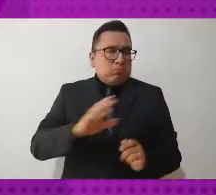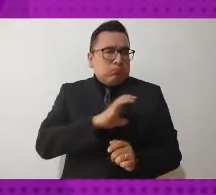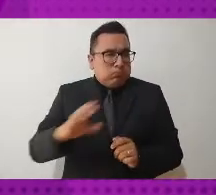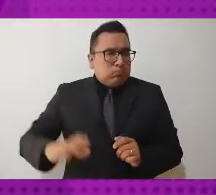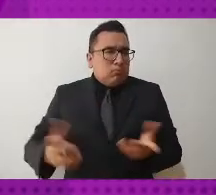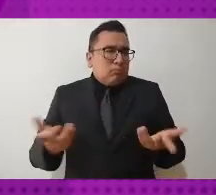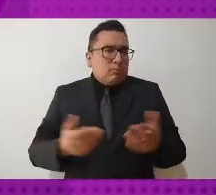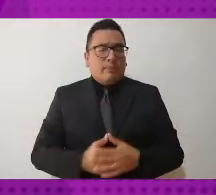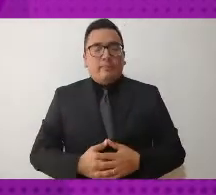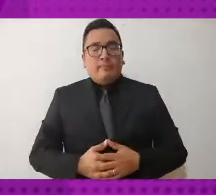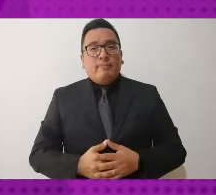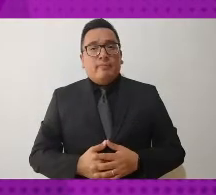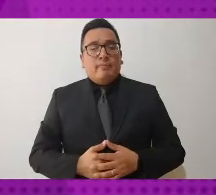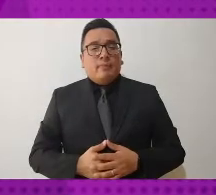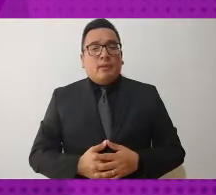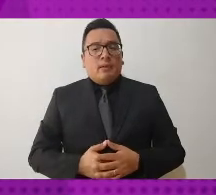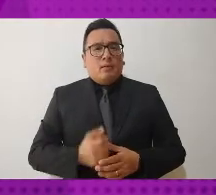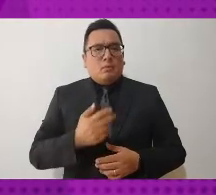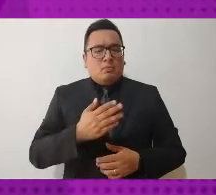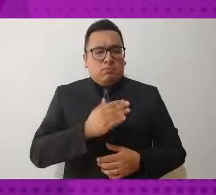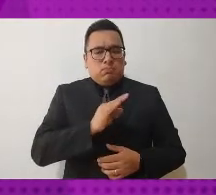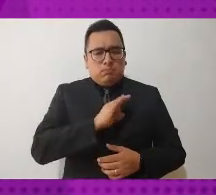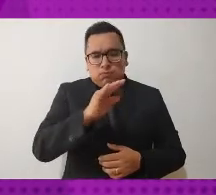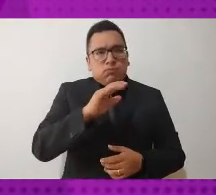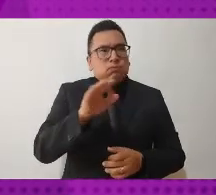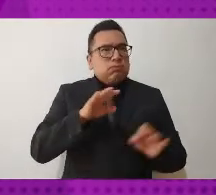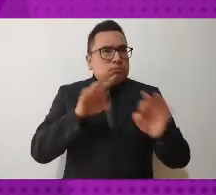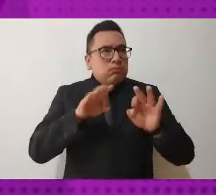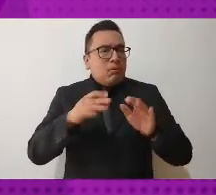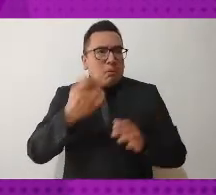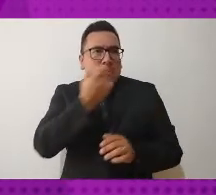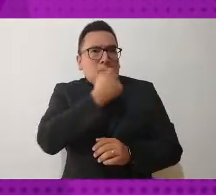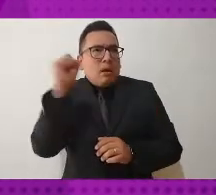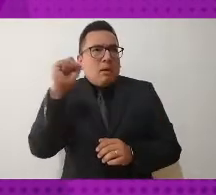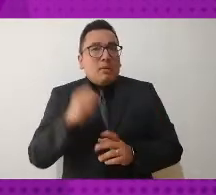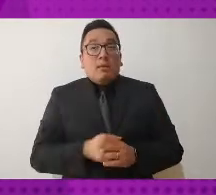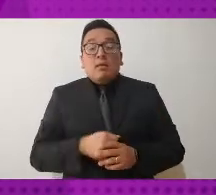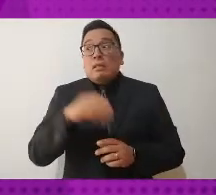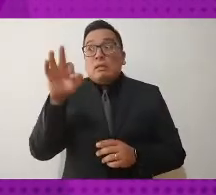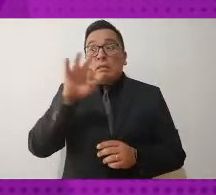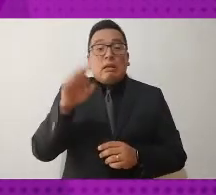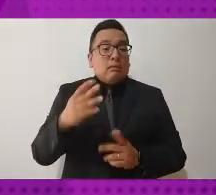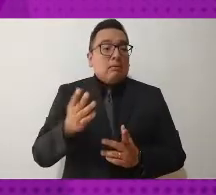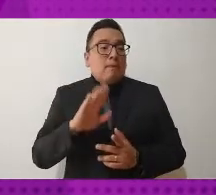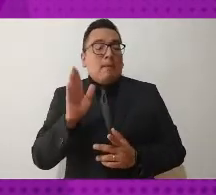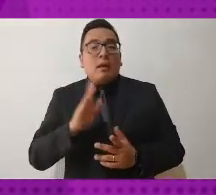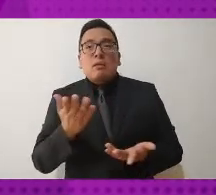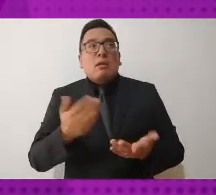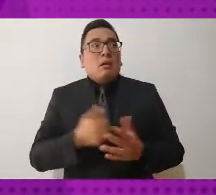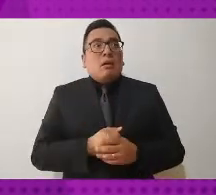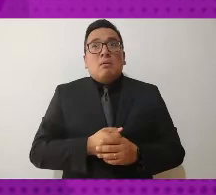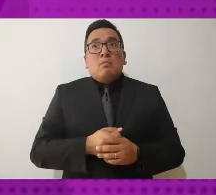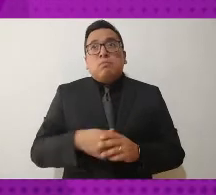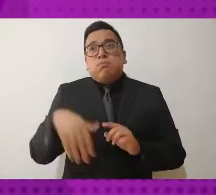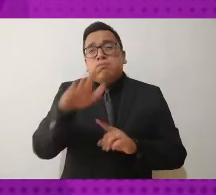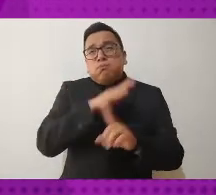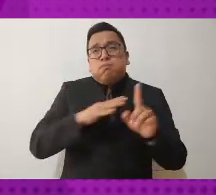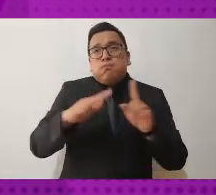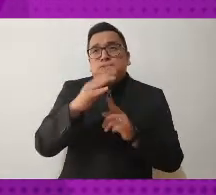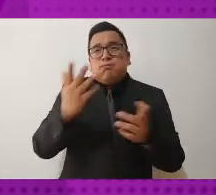como de este tipo y que puedas hacer un excelente trabajo que si bien todo esto suma un adulto centralismo porque